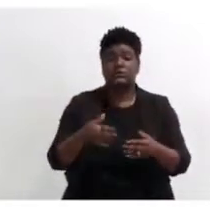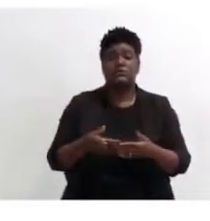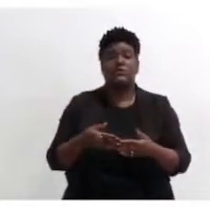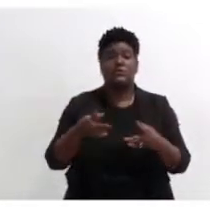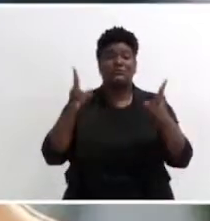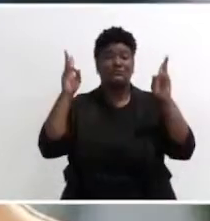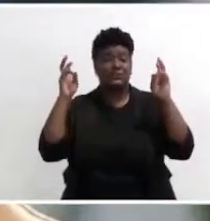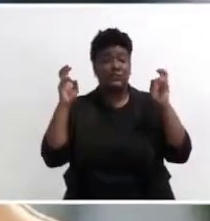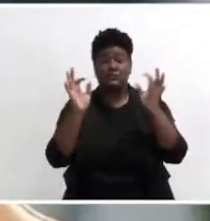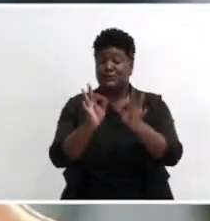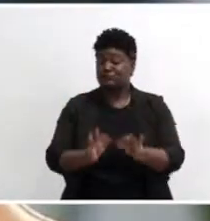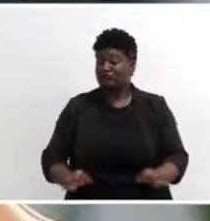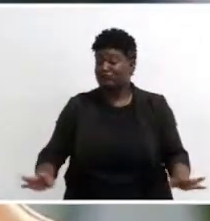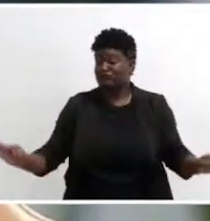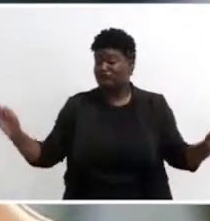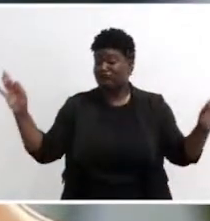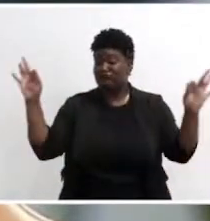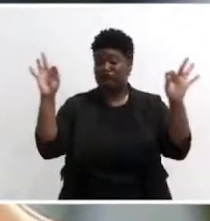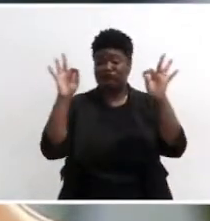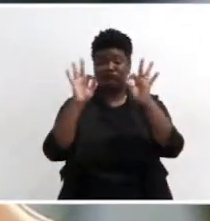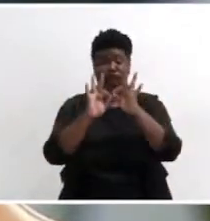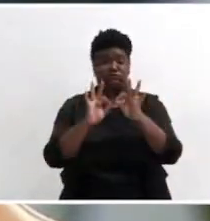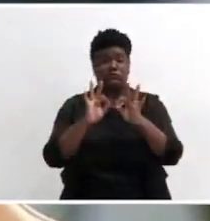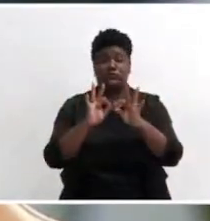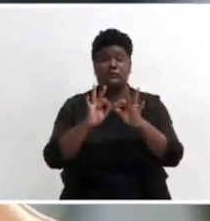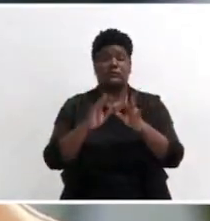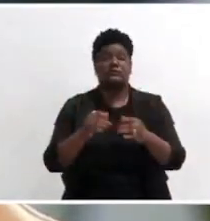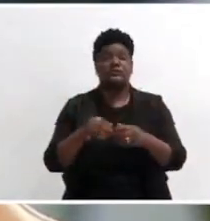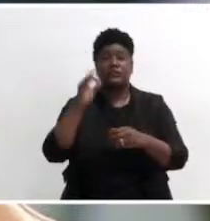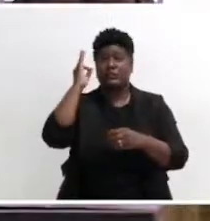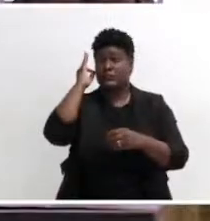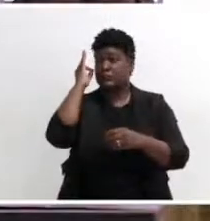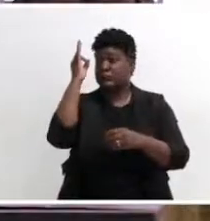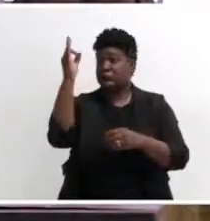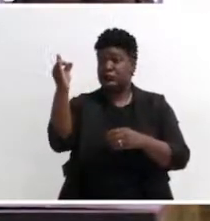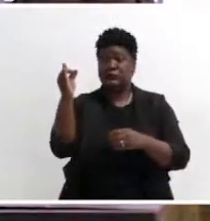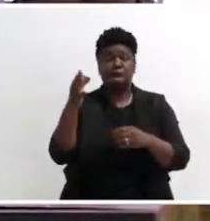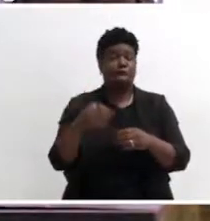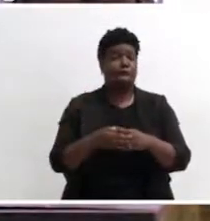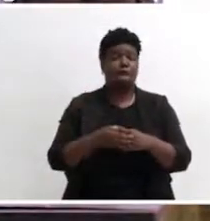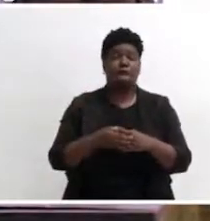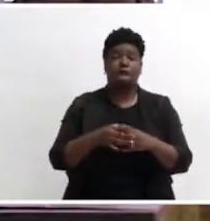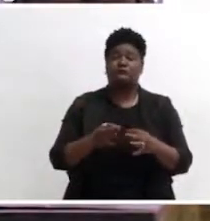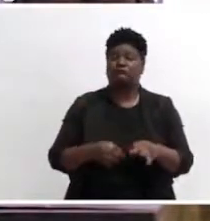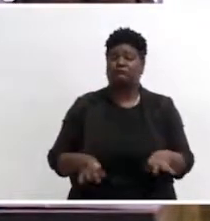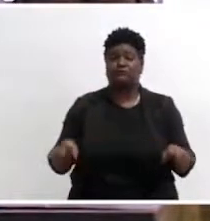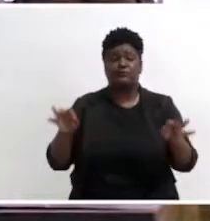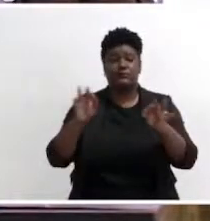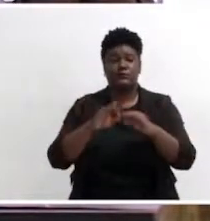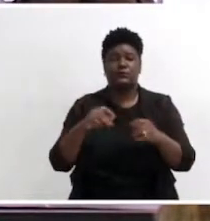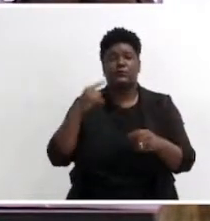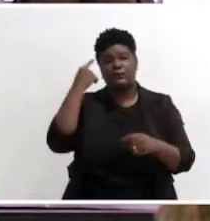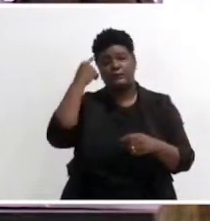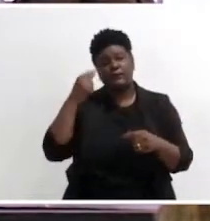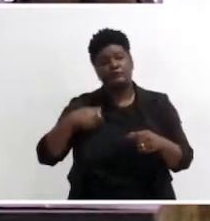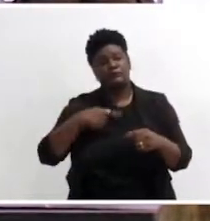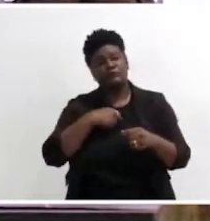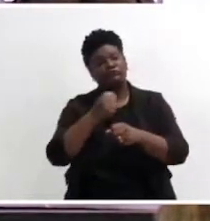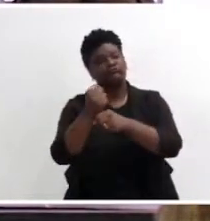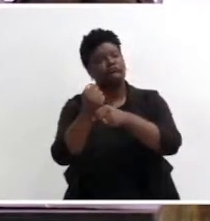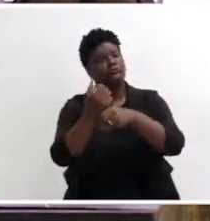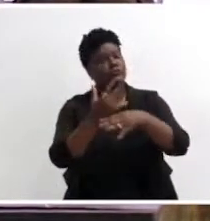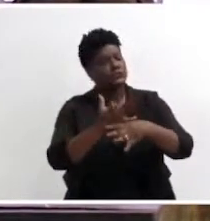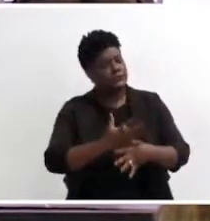muy prometedor para nuestro país, de manera que estemos siempre a la vanguardia de los retos que